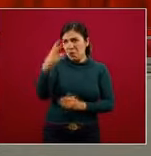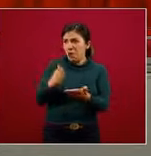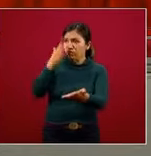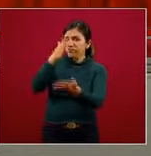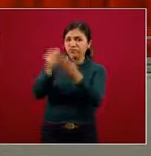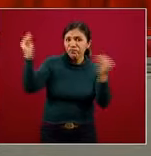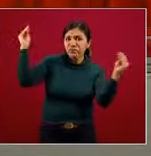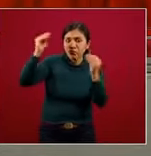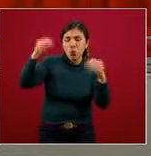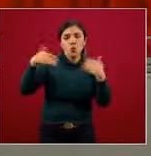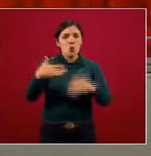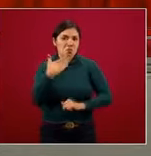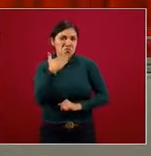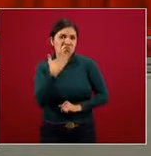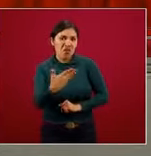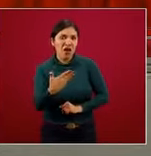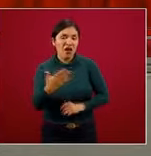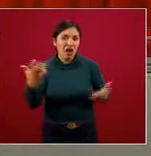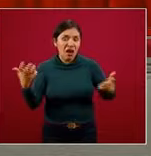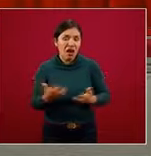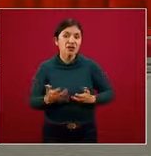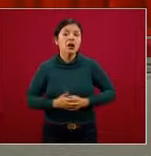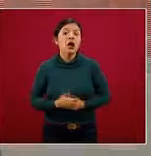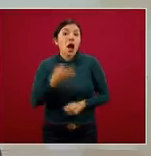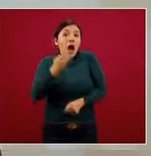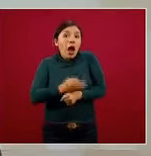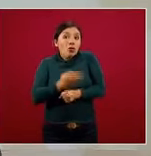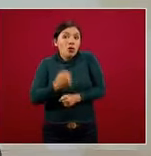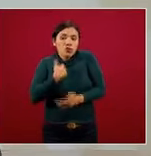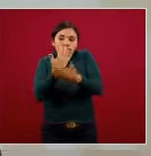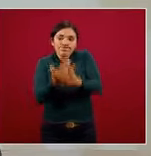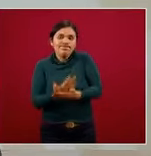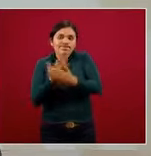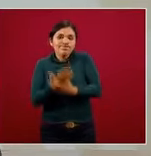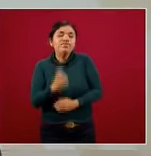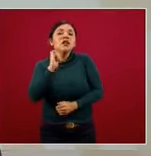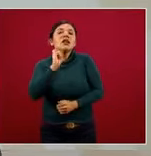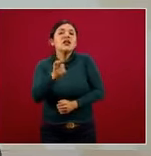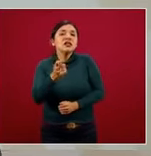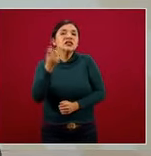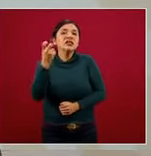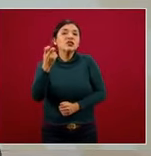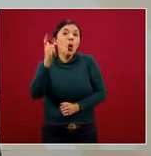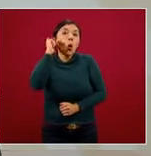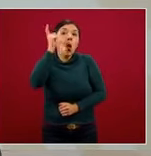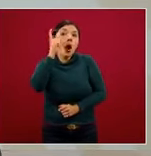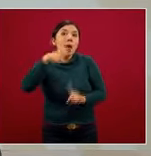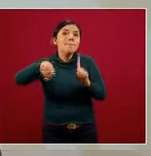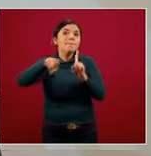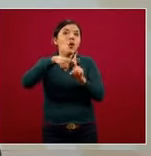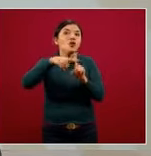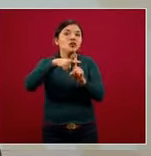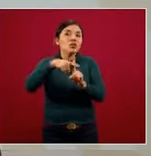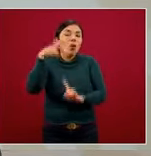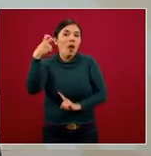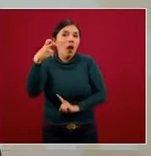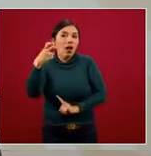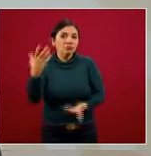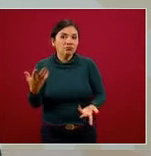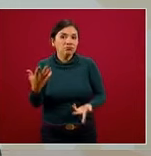conjunto y del presidente, por supuesto, y estamos expectantes sobre las implicaciones, ojalá positivas, que esto pueda